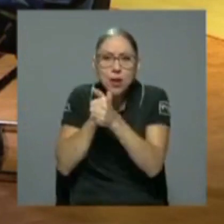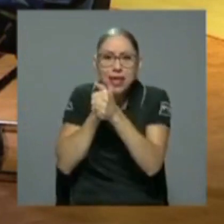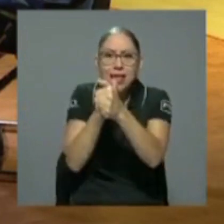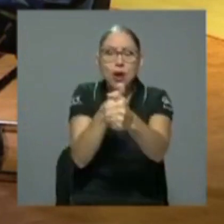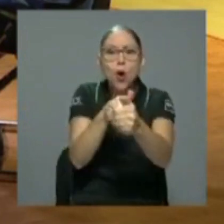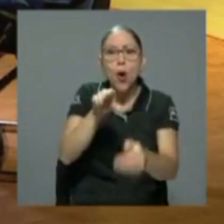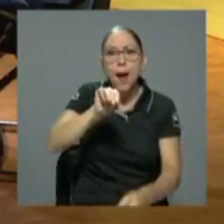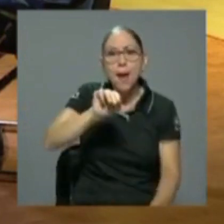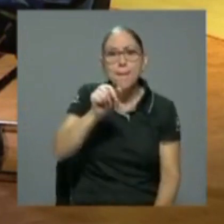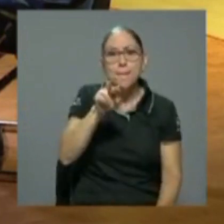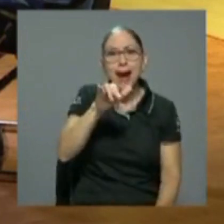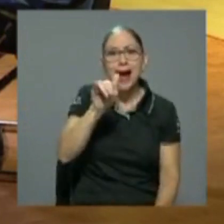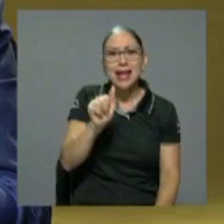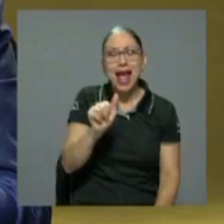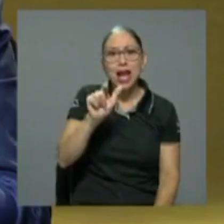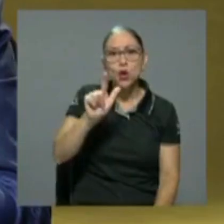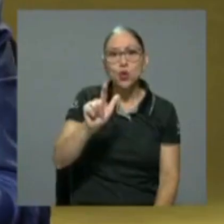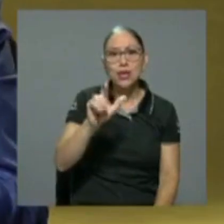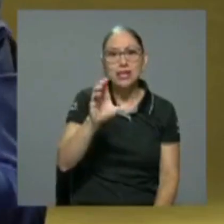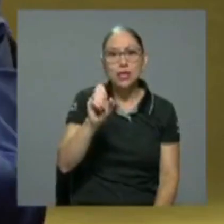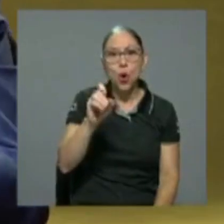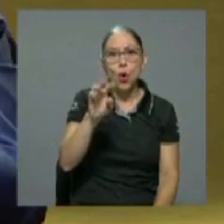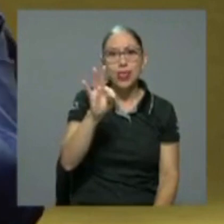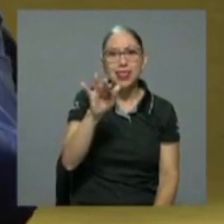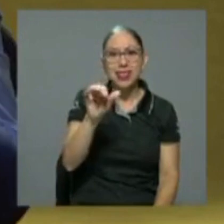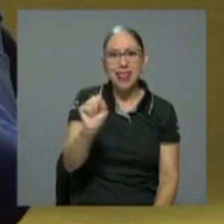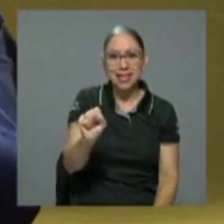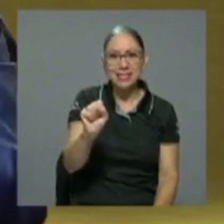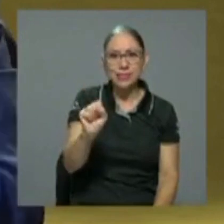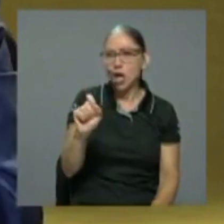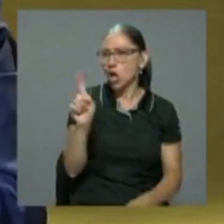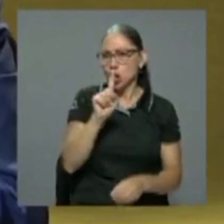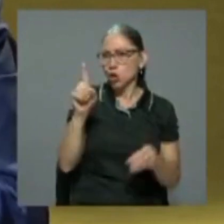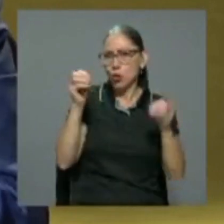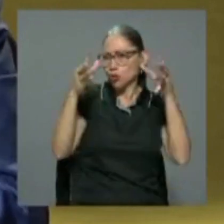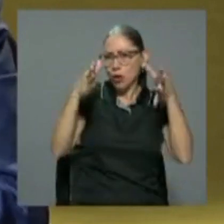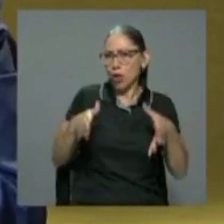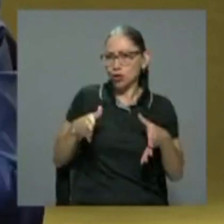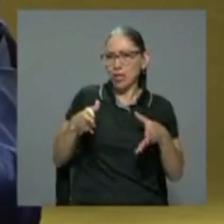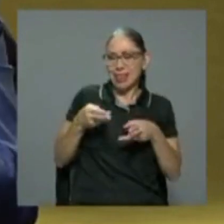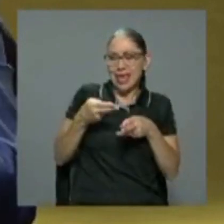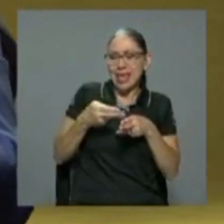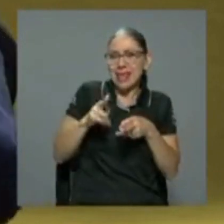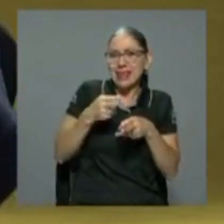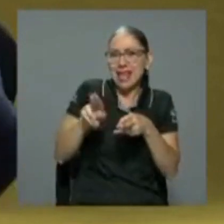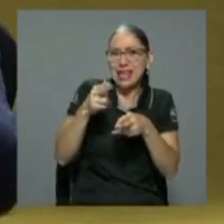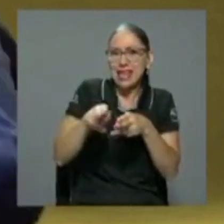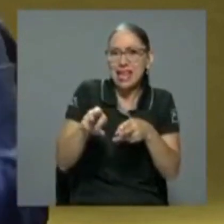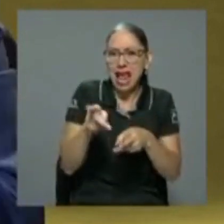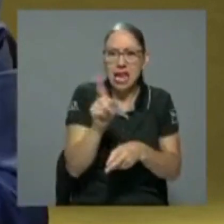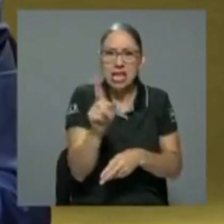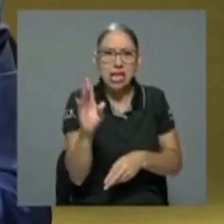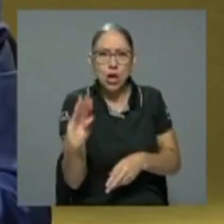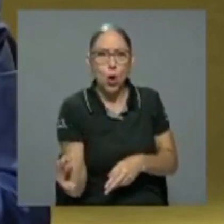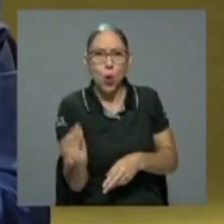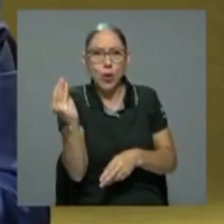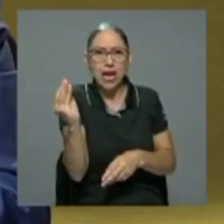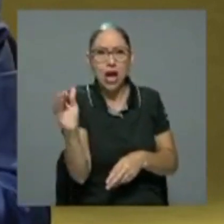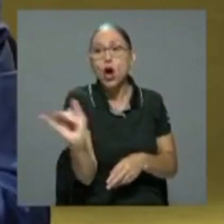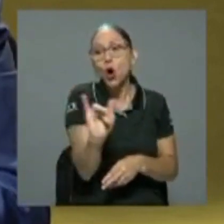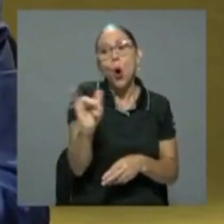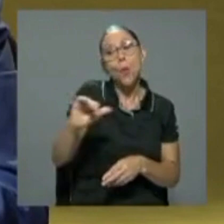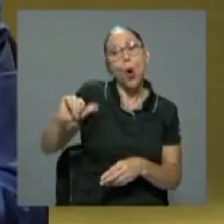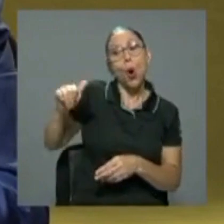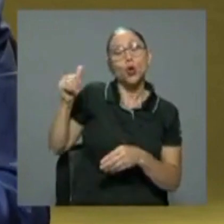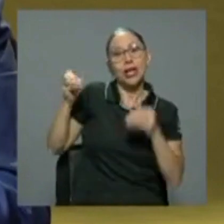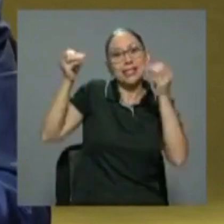Cortés, quien no es una docente interina ni una docente muy joven, como las otras personas docentes que participaron